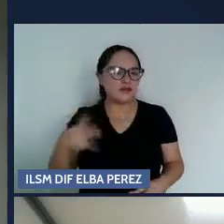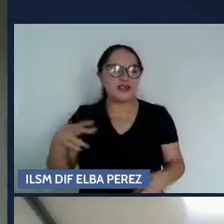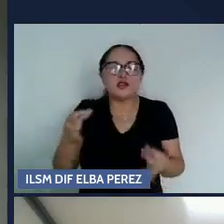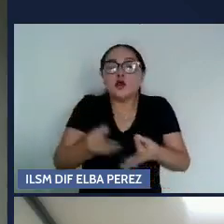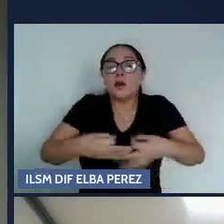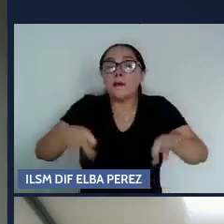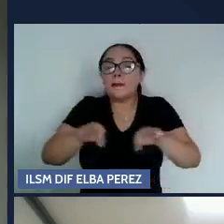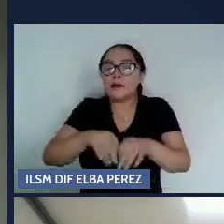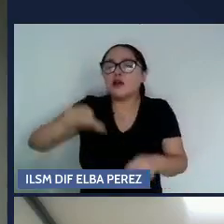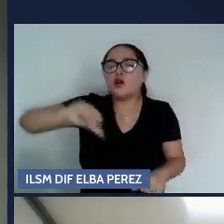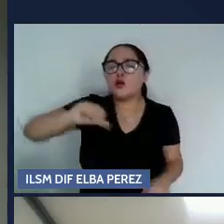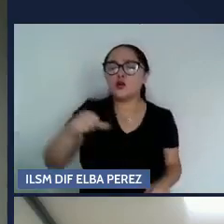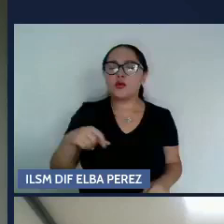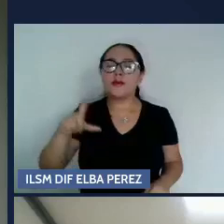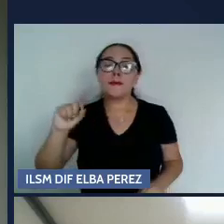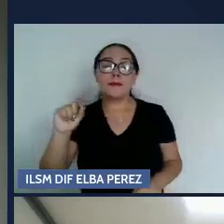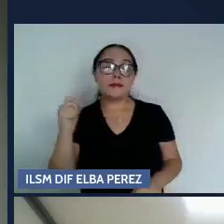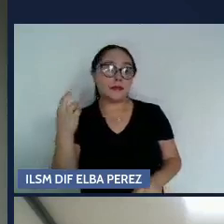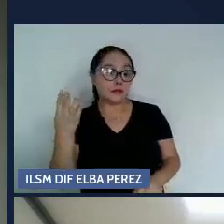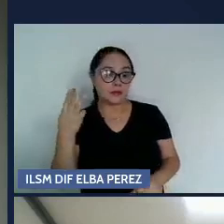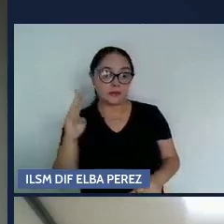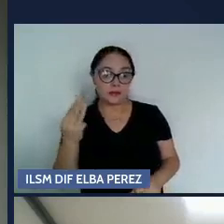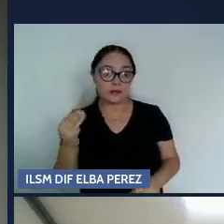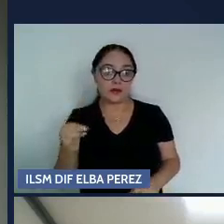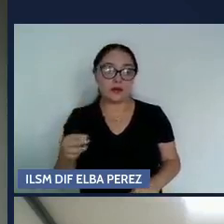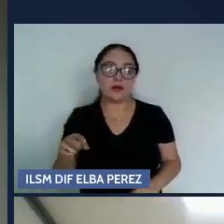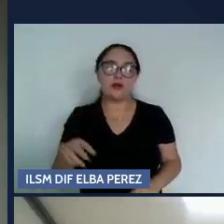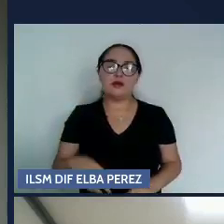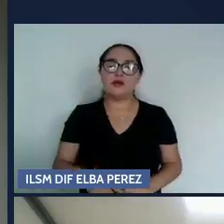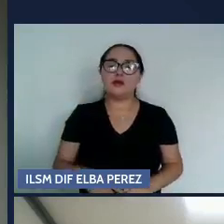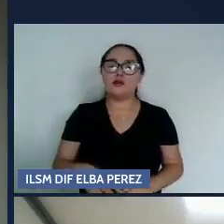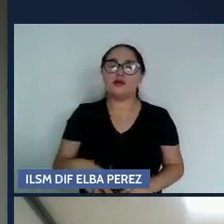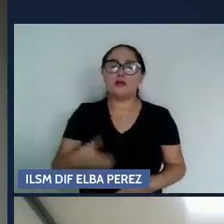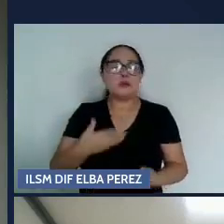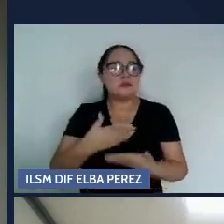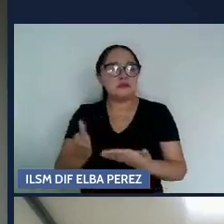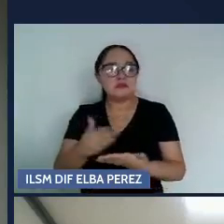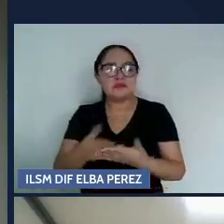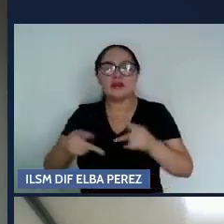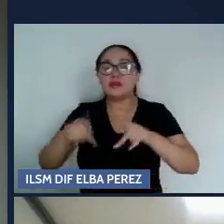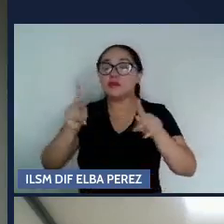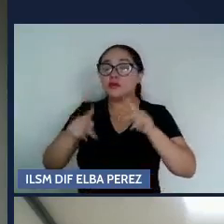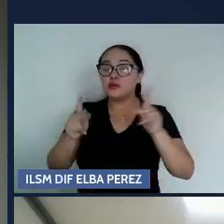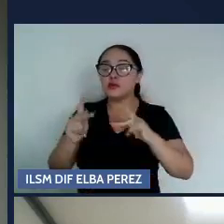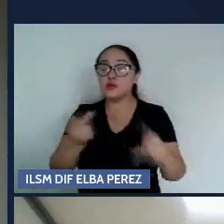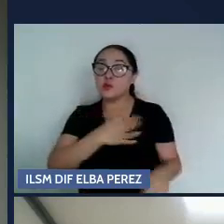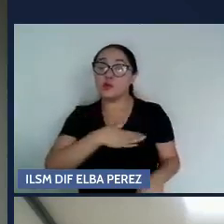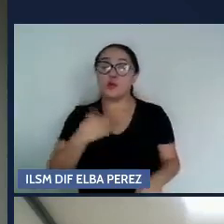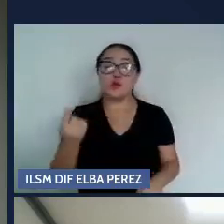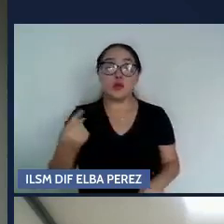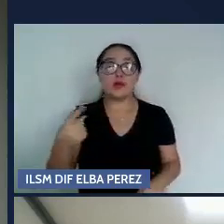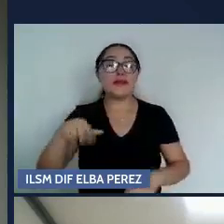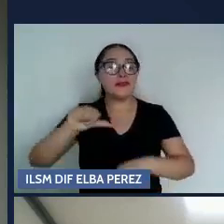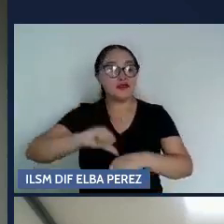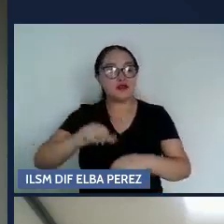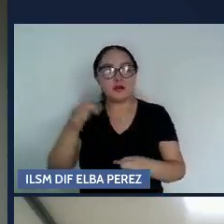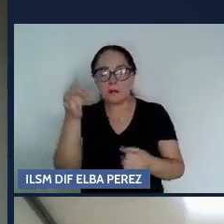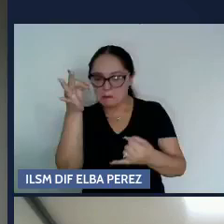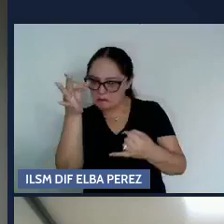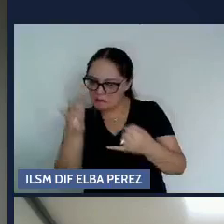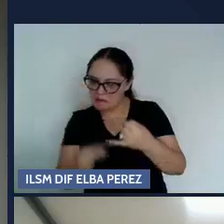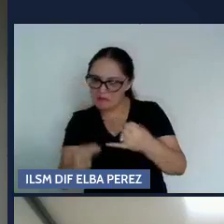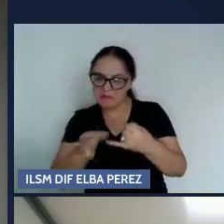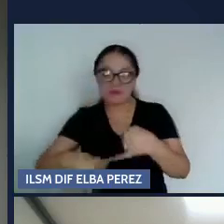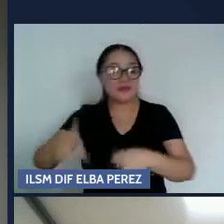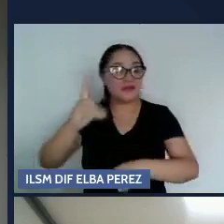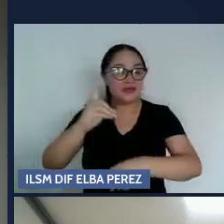en esta charla, puesto que como la mayoría de ustedes saben, hoy es el último día de campañas, tanto federales como